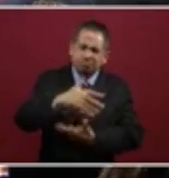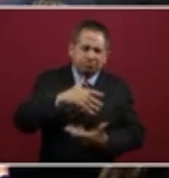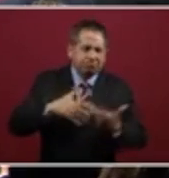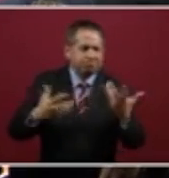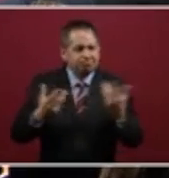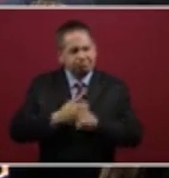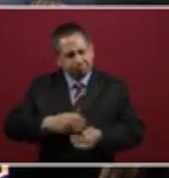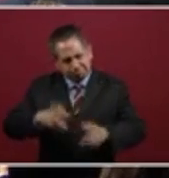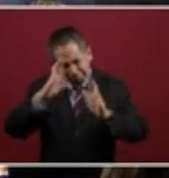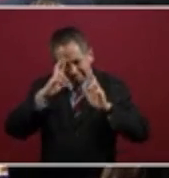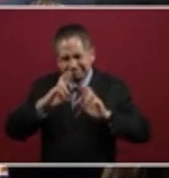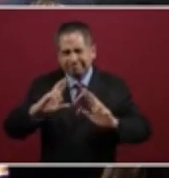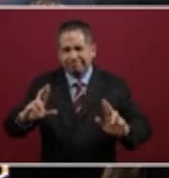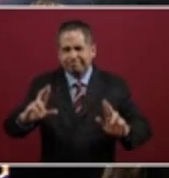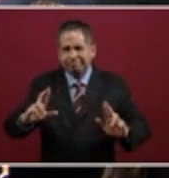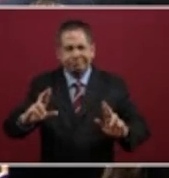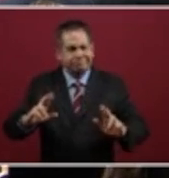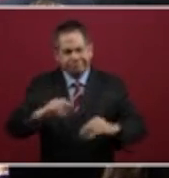Así,